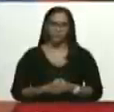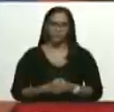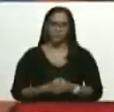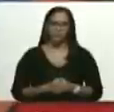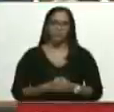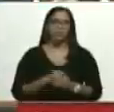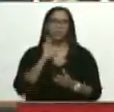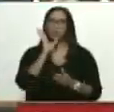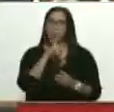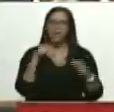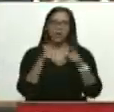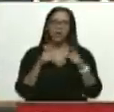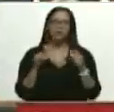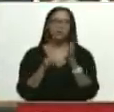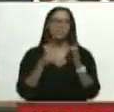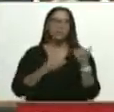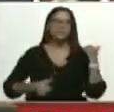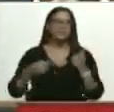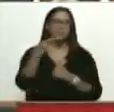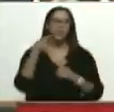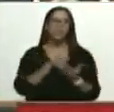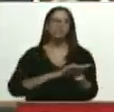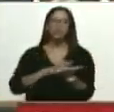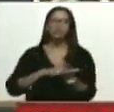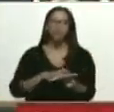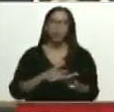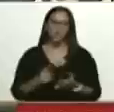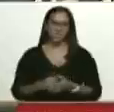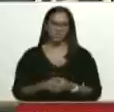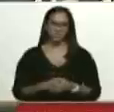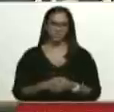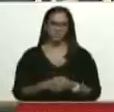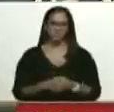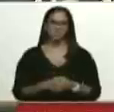hay reunión donde el presidente no busque alternativas.